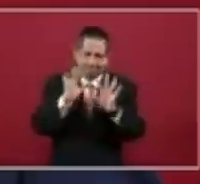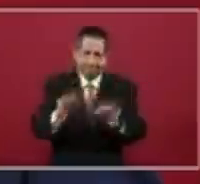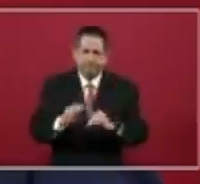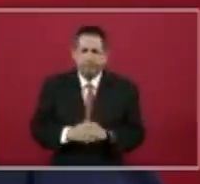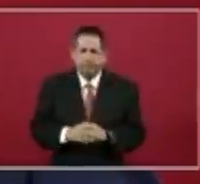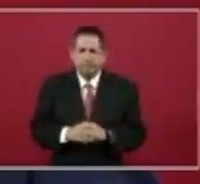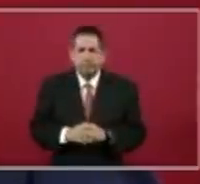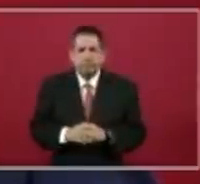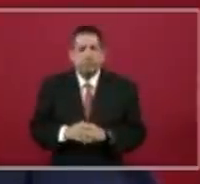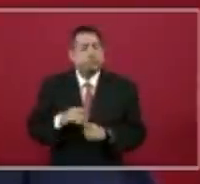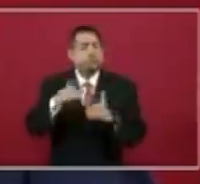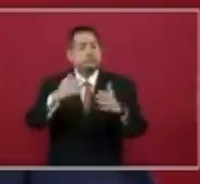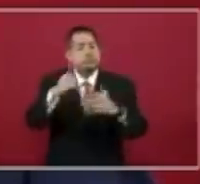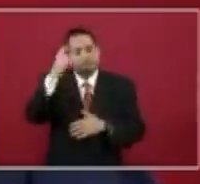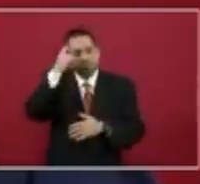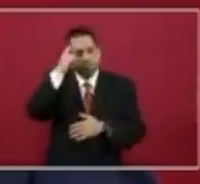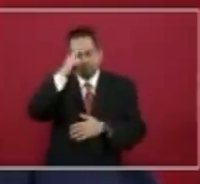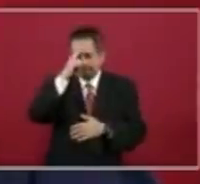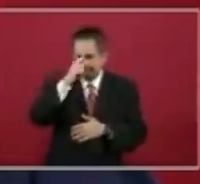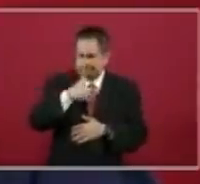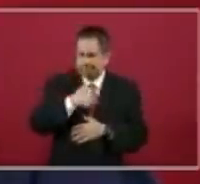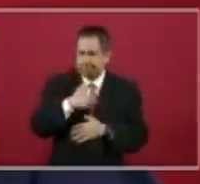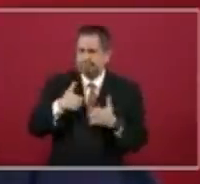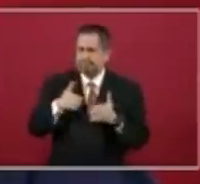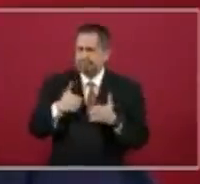porque tenemos un pueblo muy consciente,